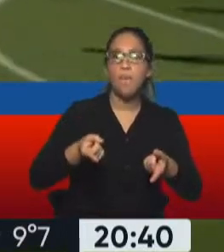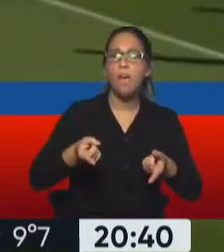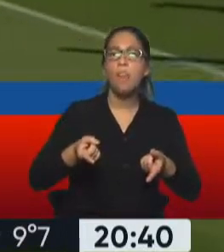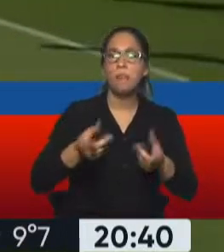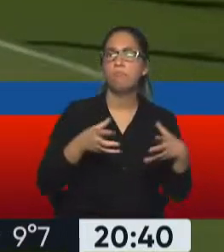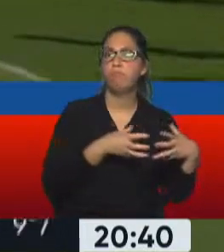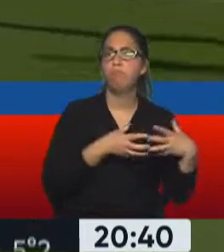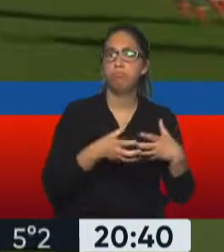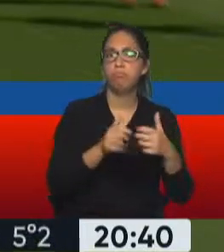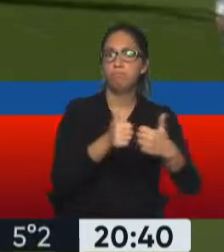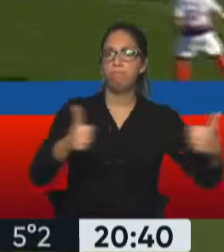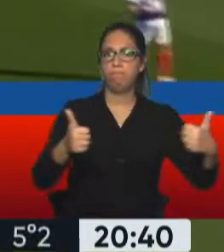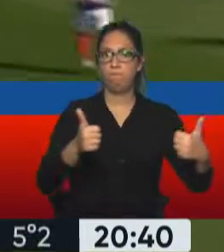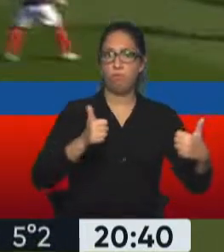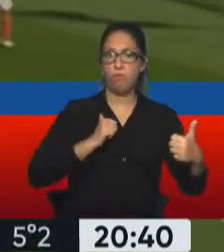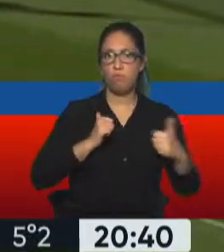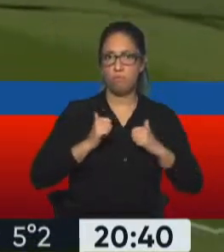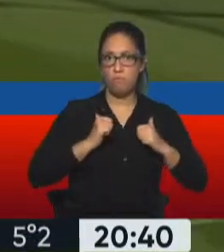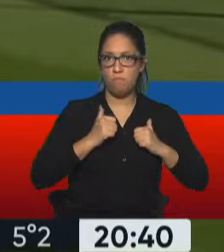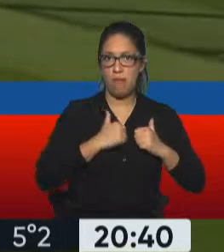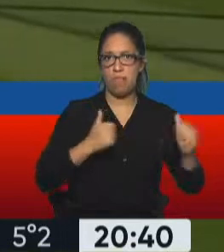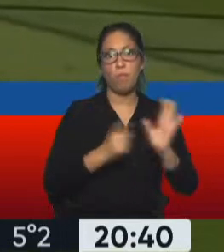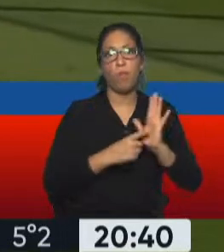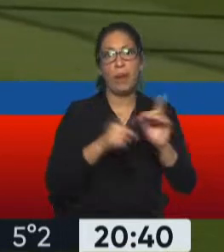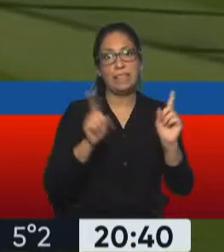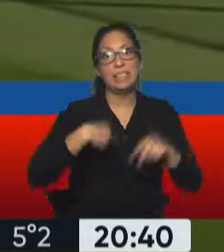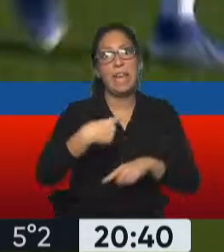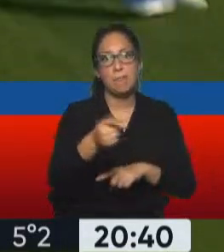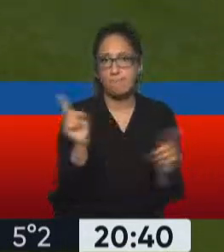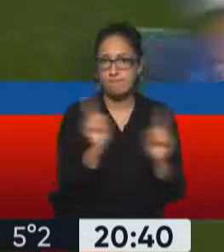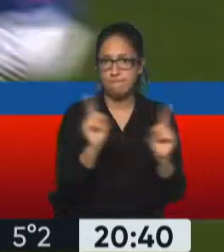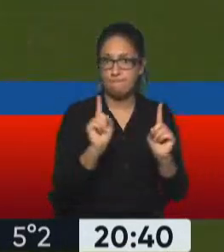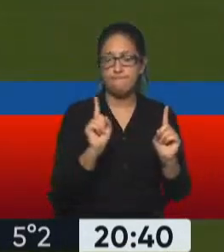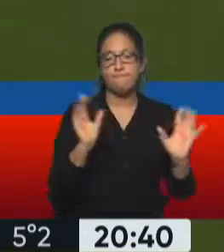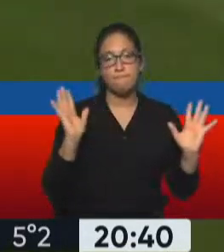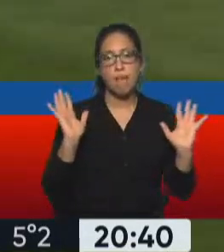un equipo de emergencia o habitualmente no titulares, pero